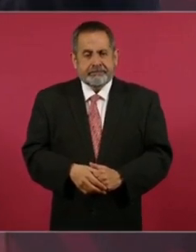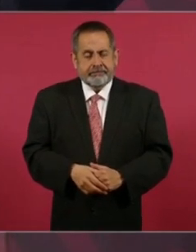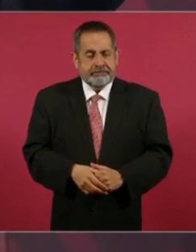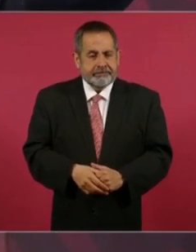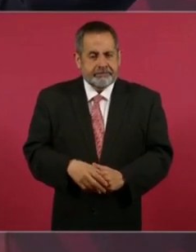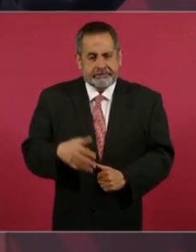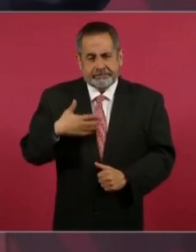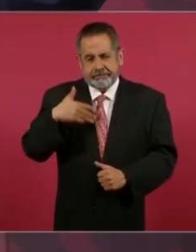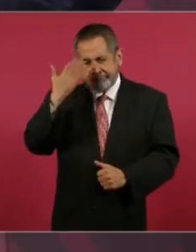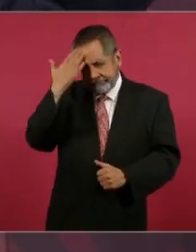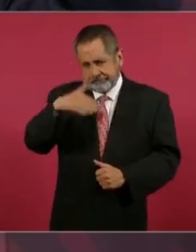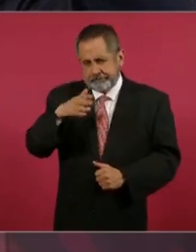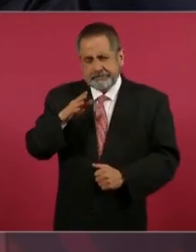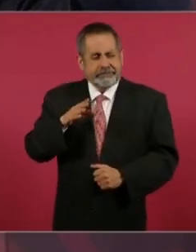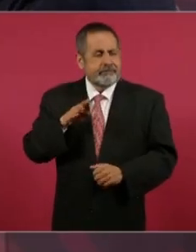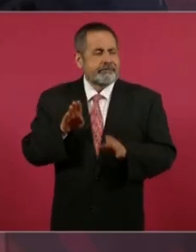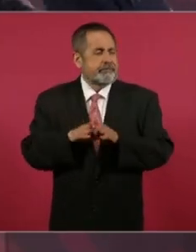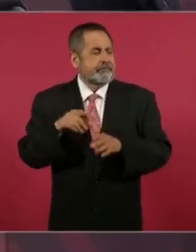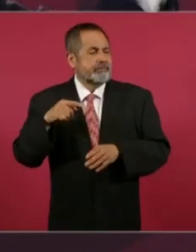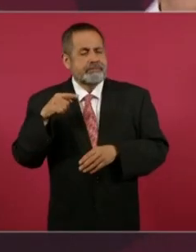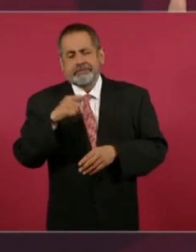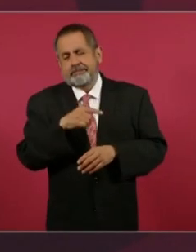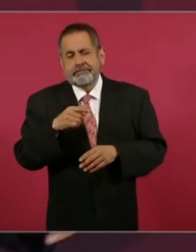hasta un historiador